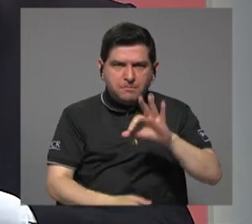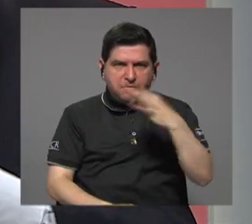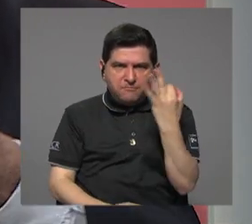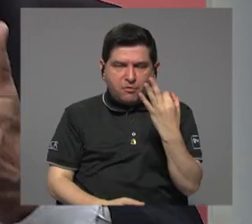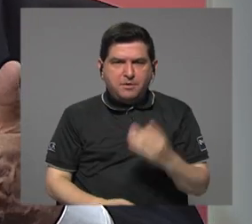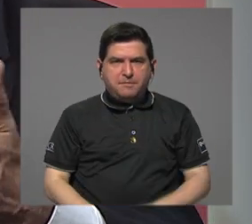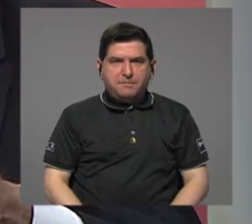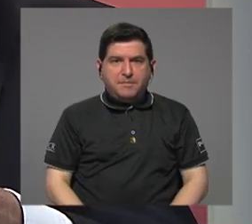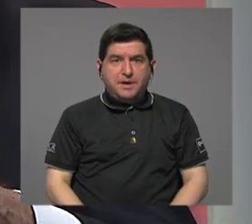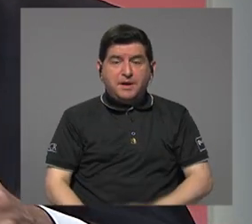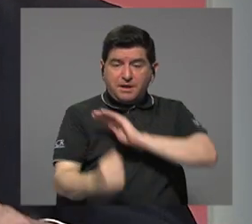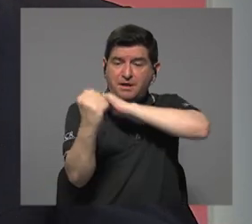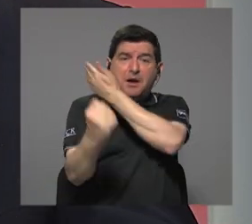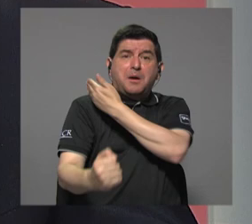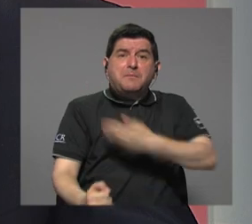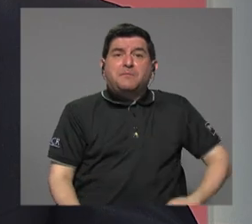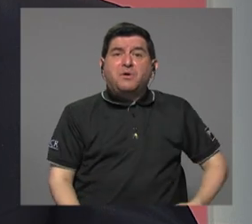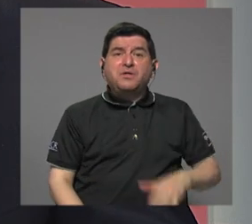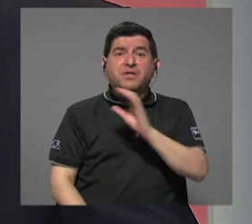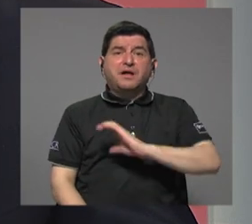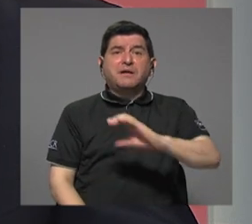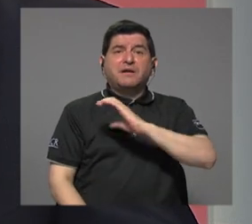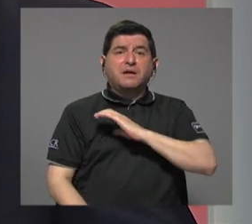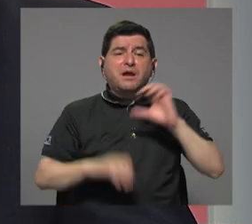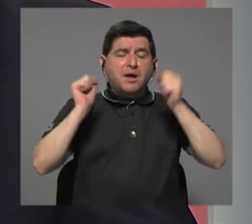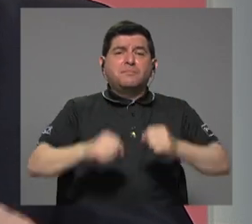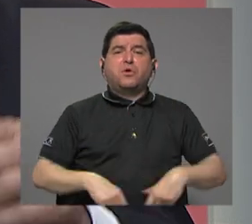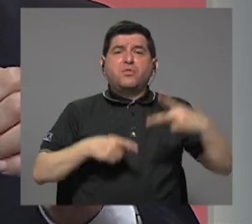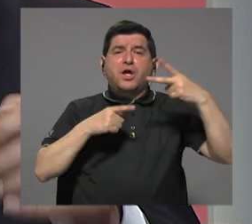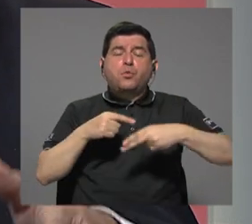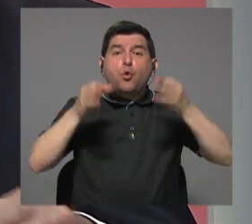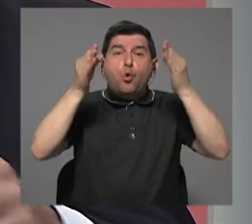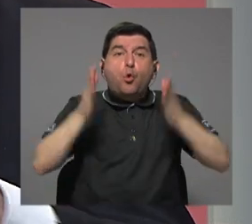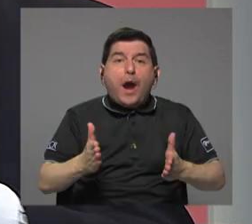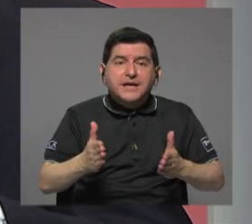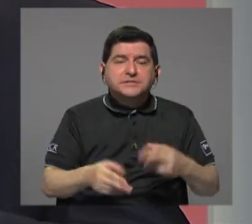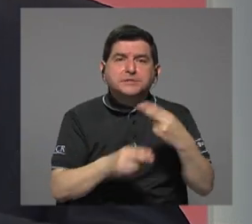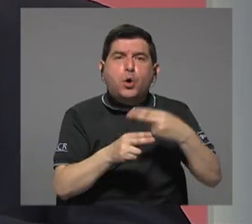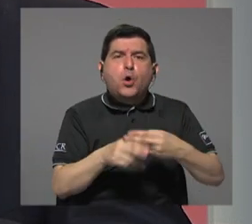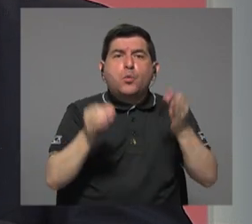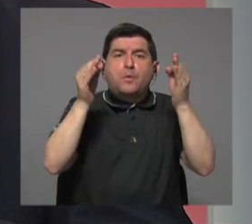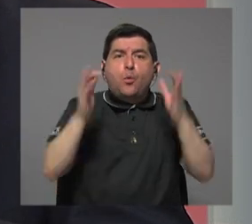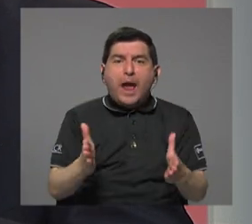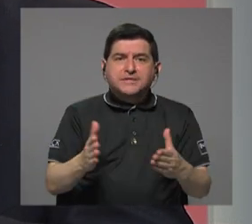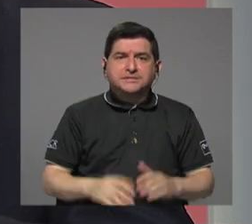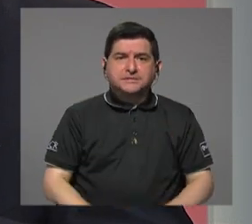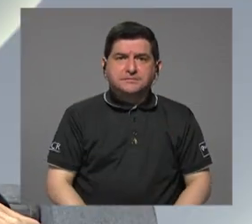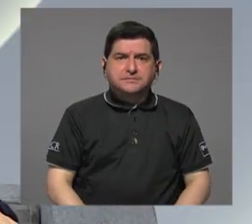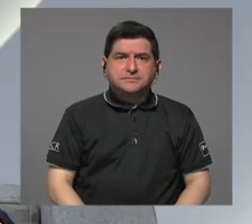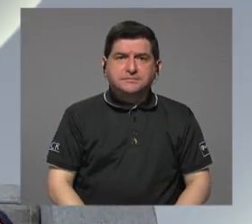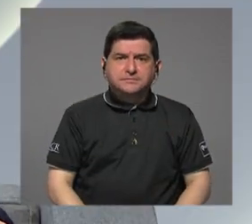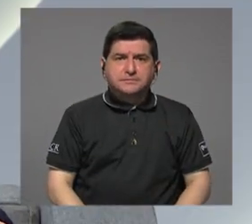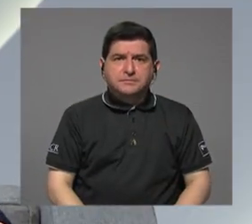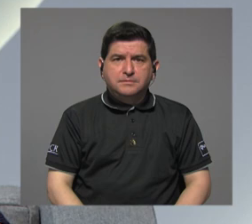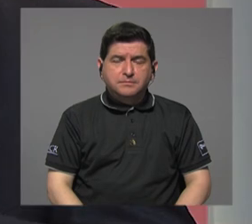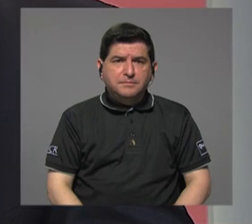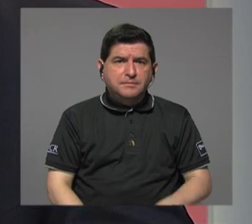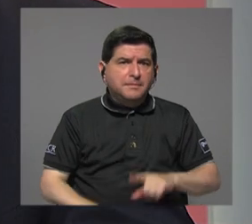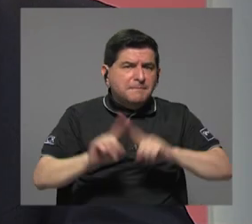pondría al poder ejecutivo en la calidad de poder destituir jueces o nombrar jueces etcétera entonces ella no